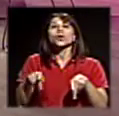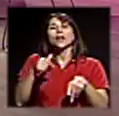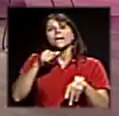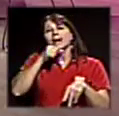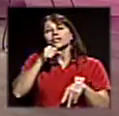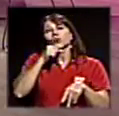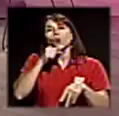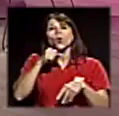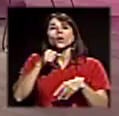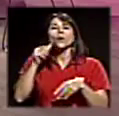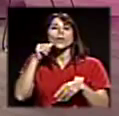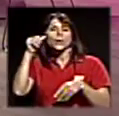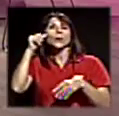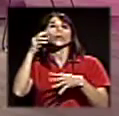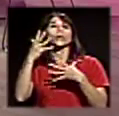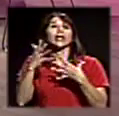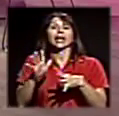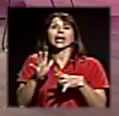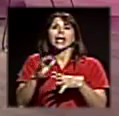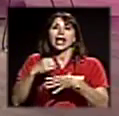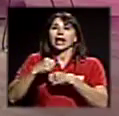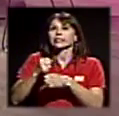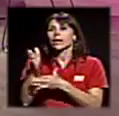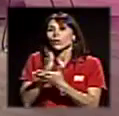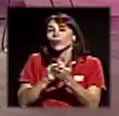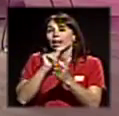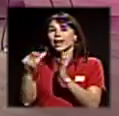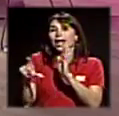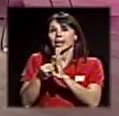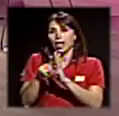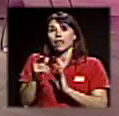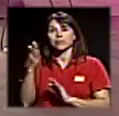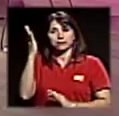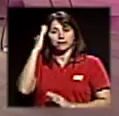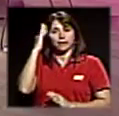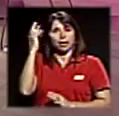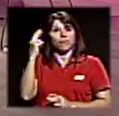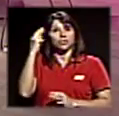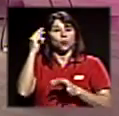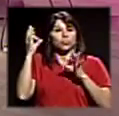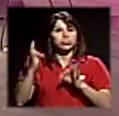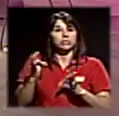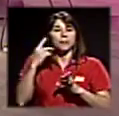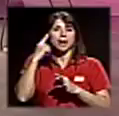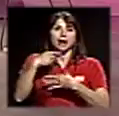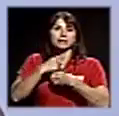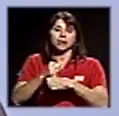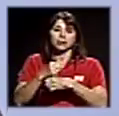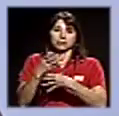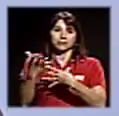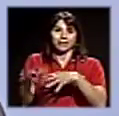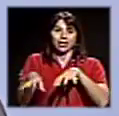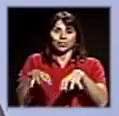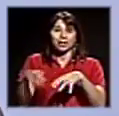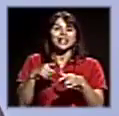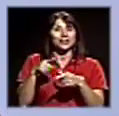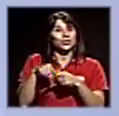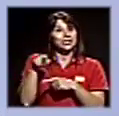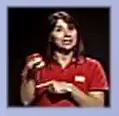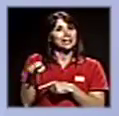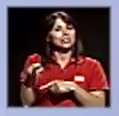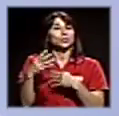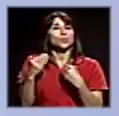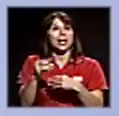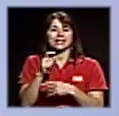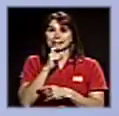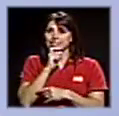crimen pues tiene uso de razón, toda su razón para actuar, ¿verdad? En general, ¿verdad? Entonces la población era un poquito más densa,